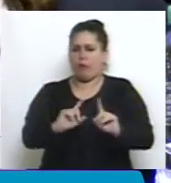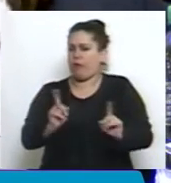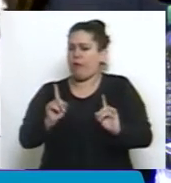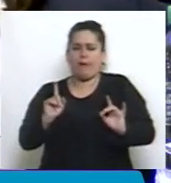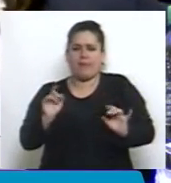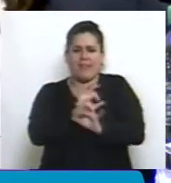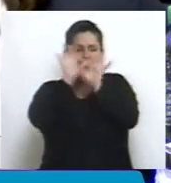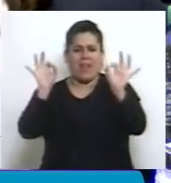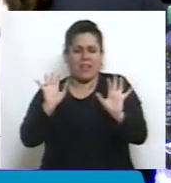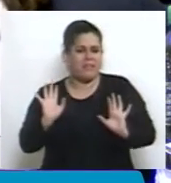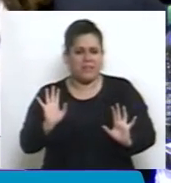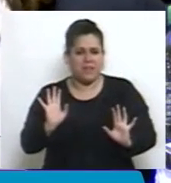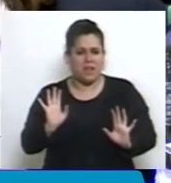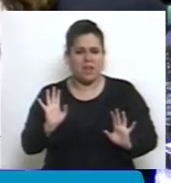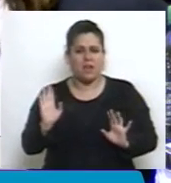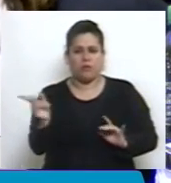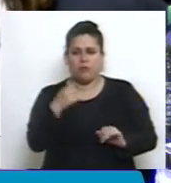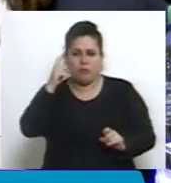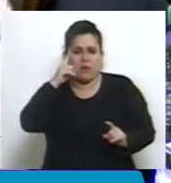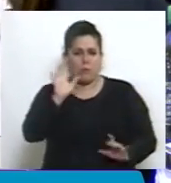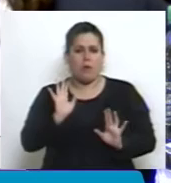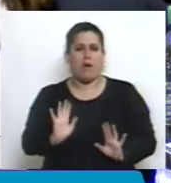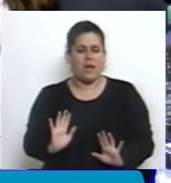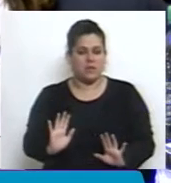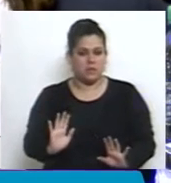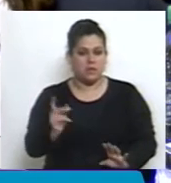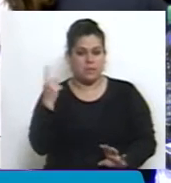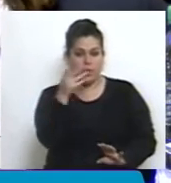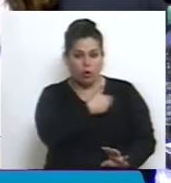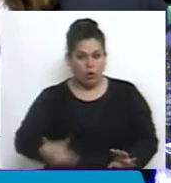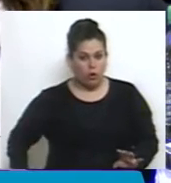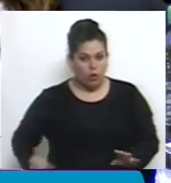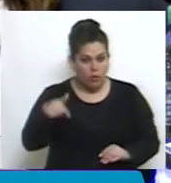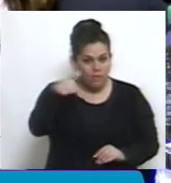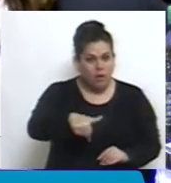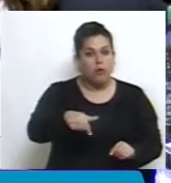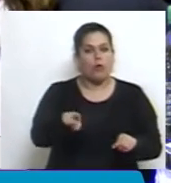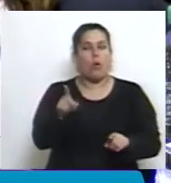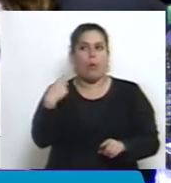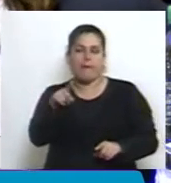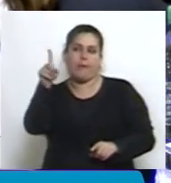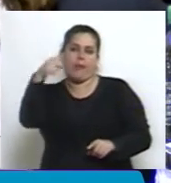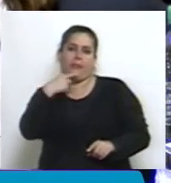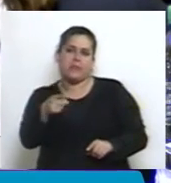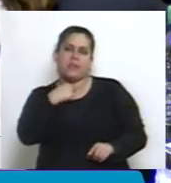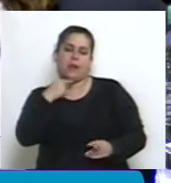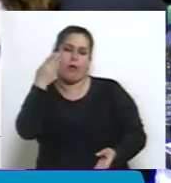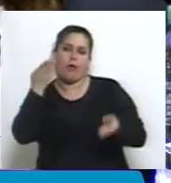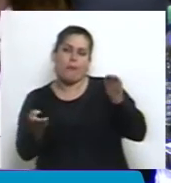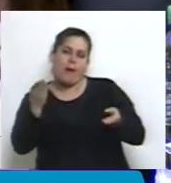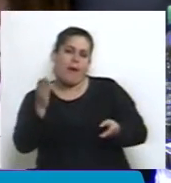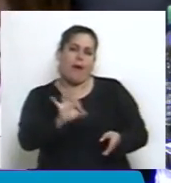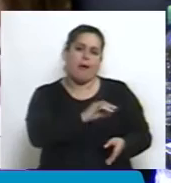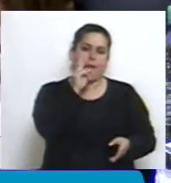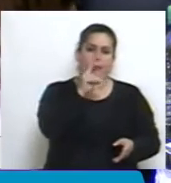repetir esto, y lo creemos así. Y este gobierno, cuando puede comparar la situación del año